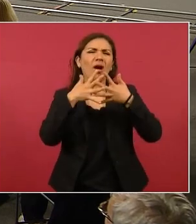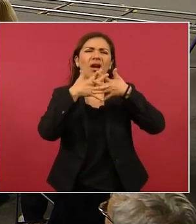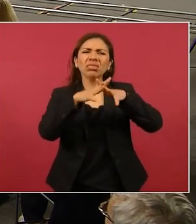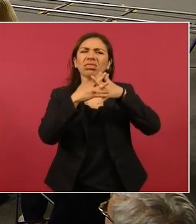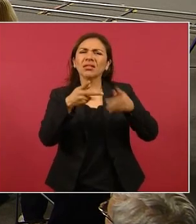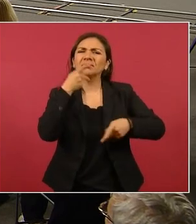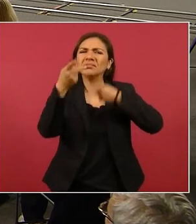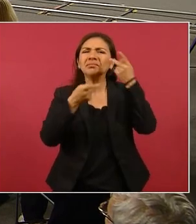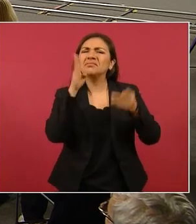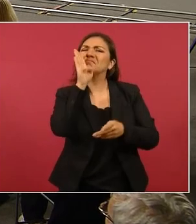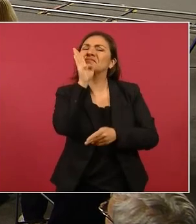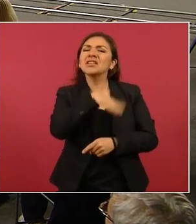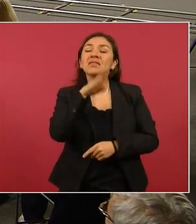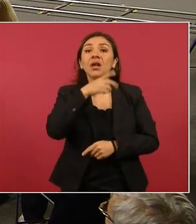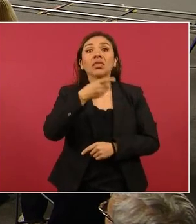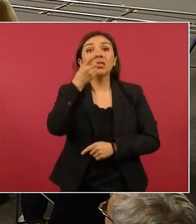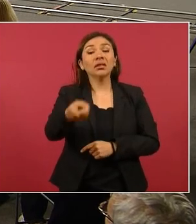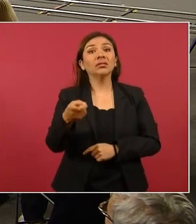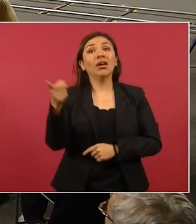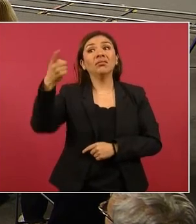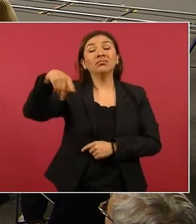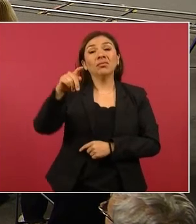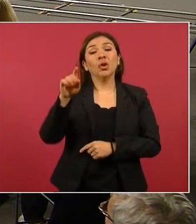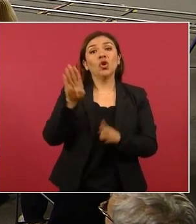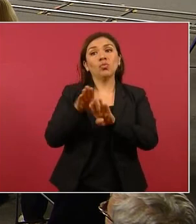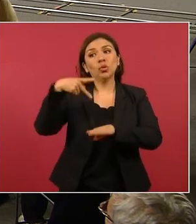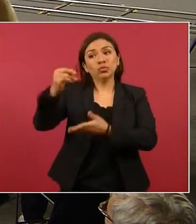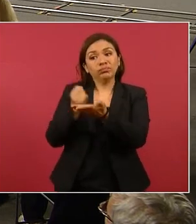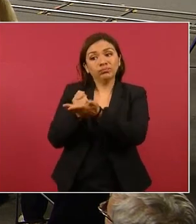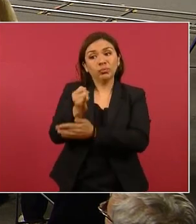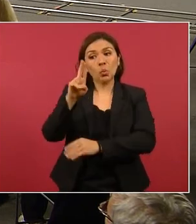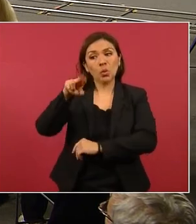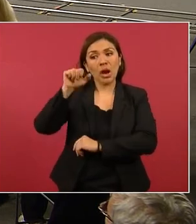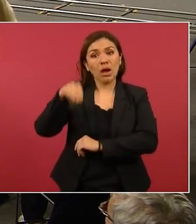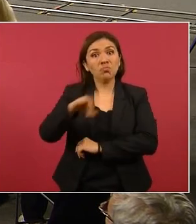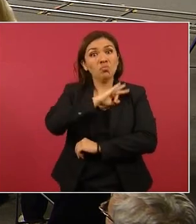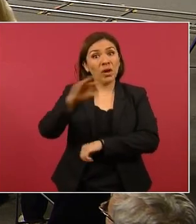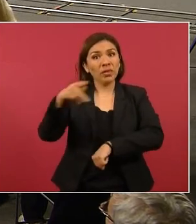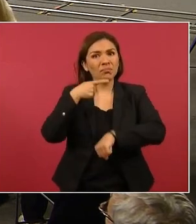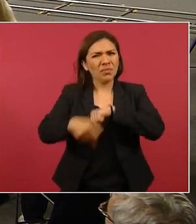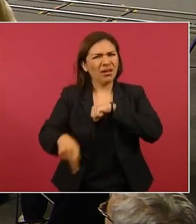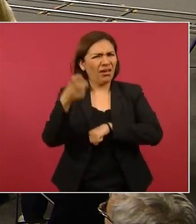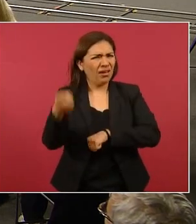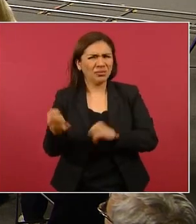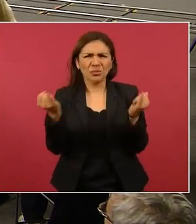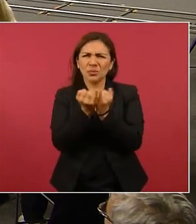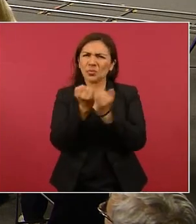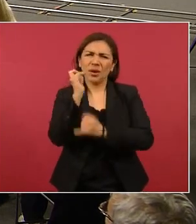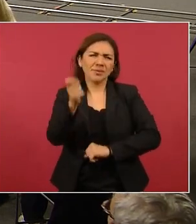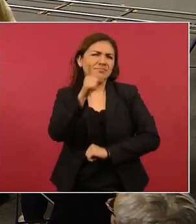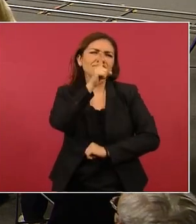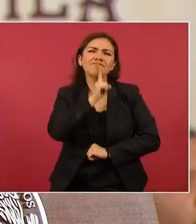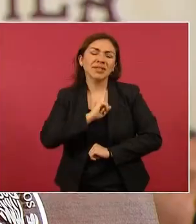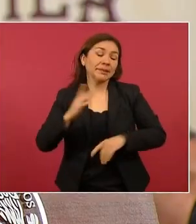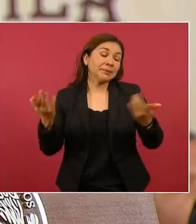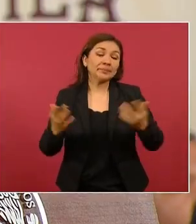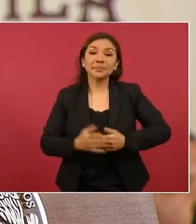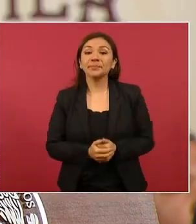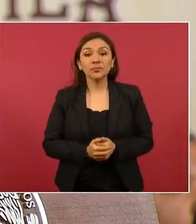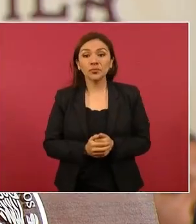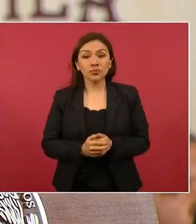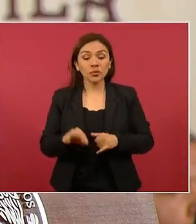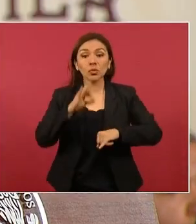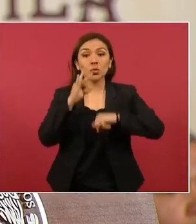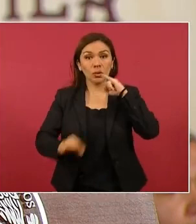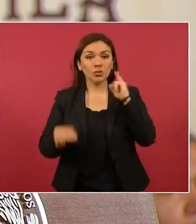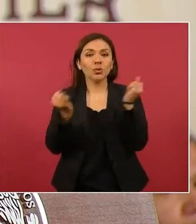diciendo que se ponía en riesgo la autonomía de la UNAM. No sabemos a qué se refiere, pero también es una mentira. Por último, les